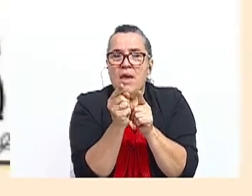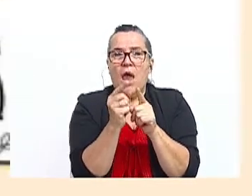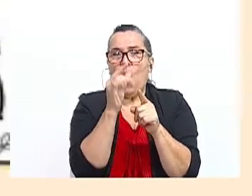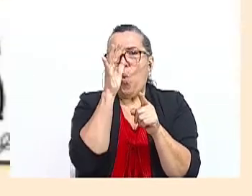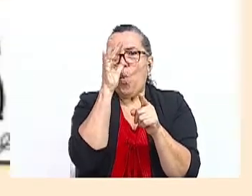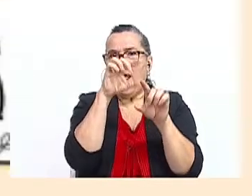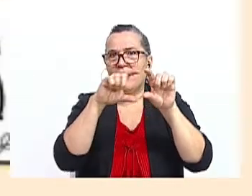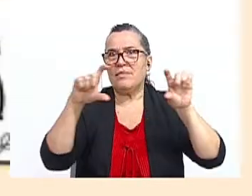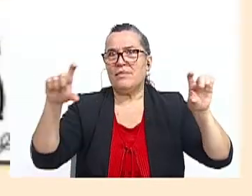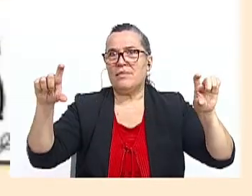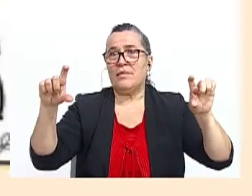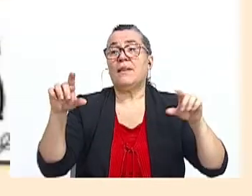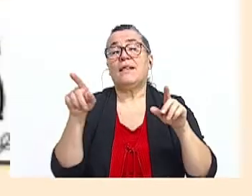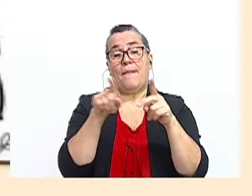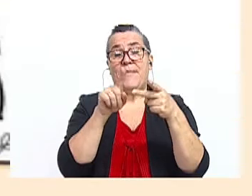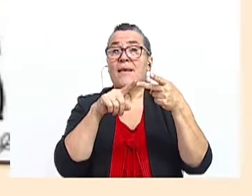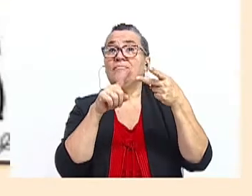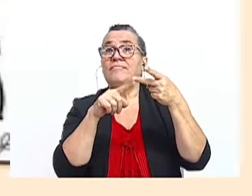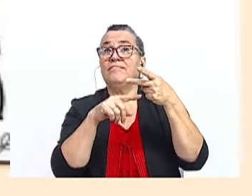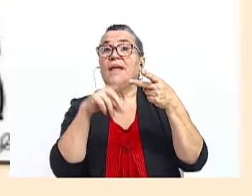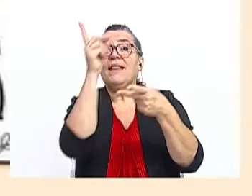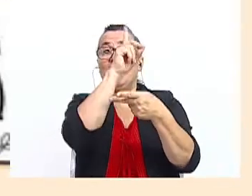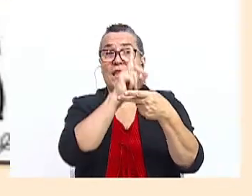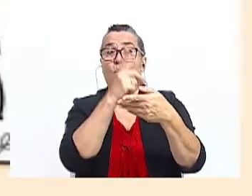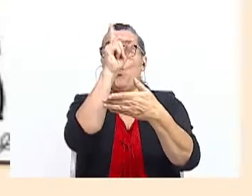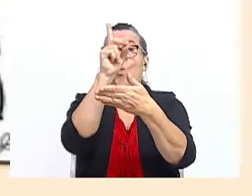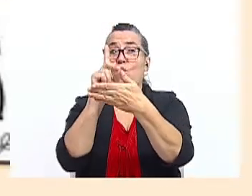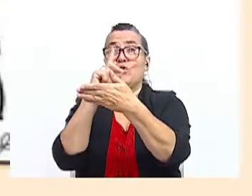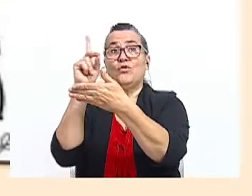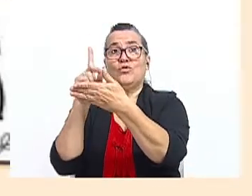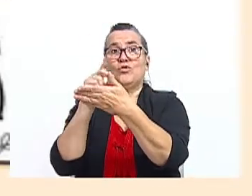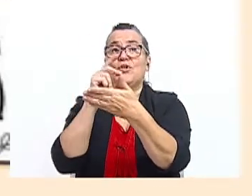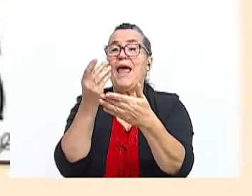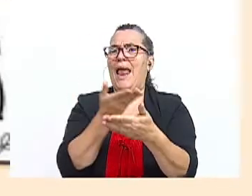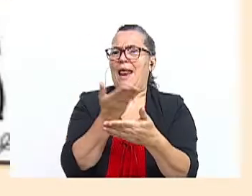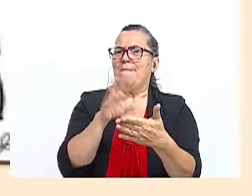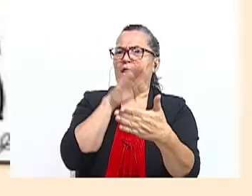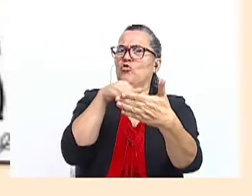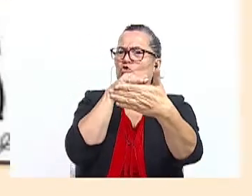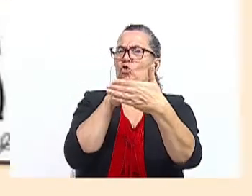Tenemos los dibujos, sí, que es el elemento central.